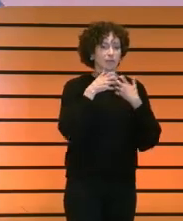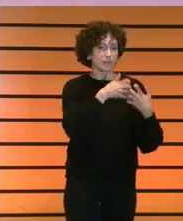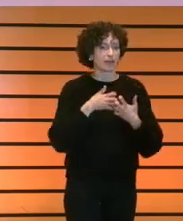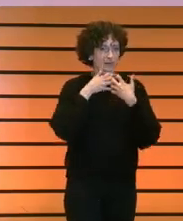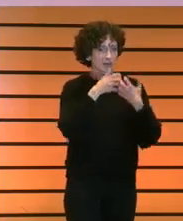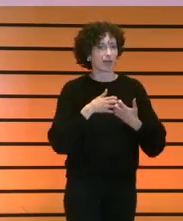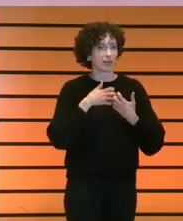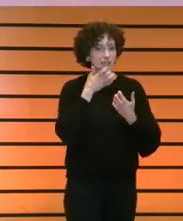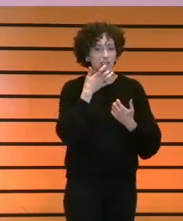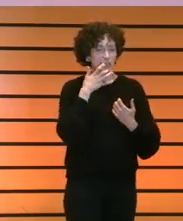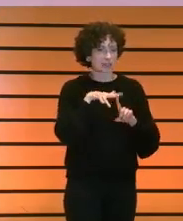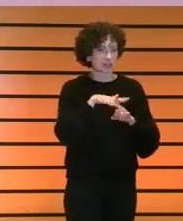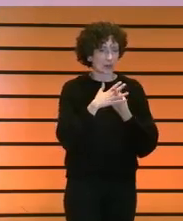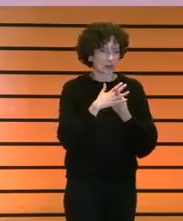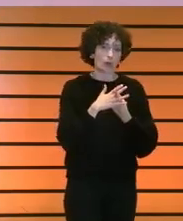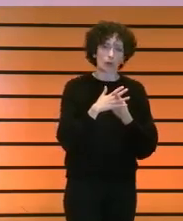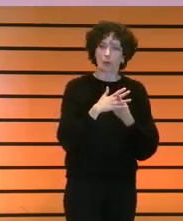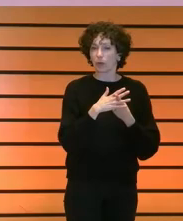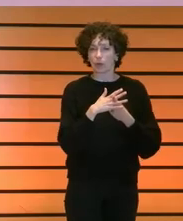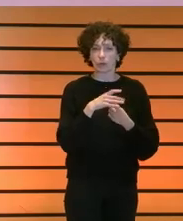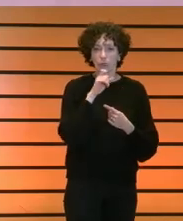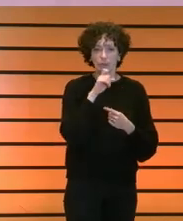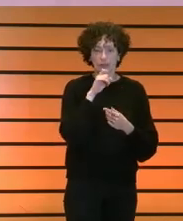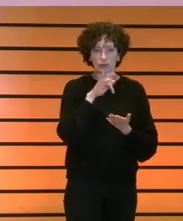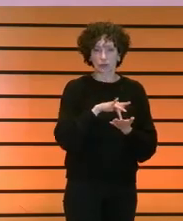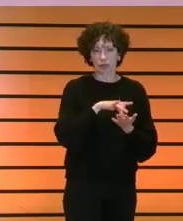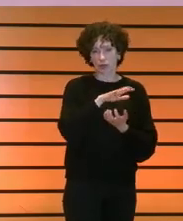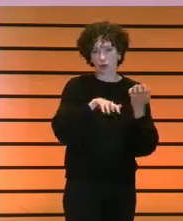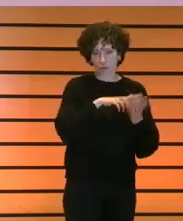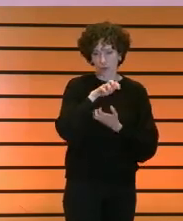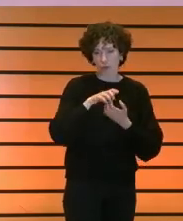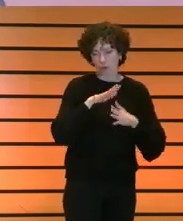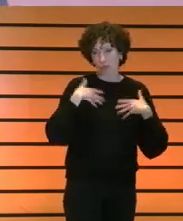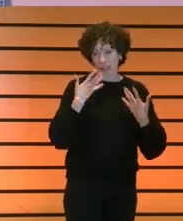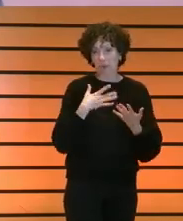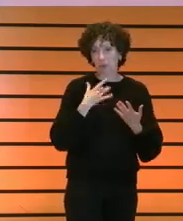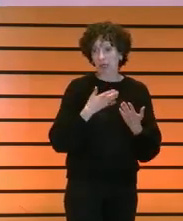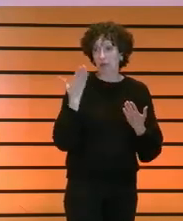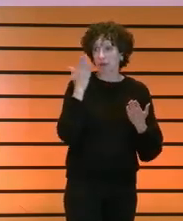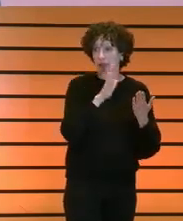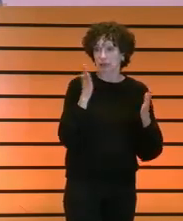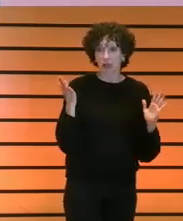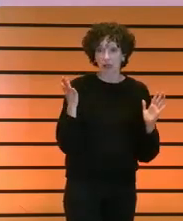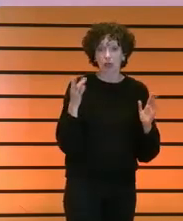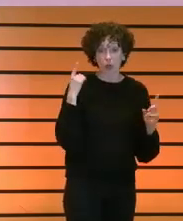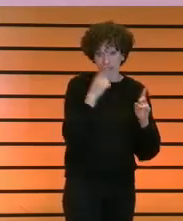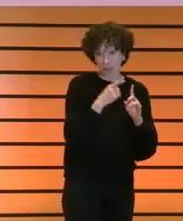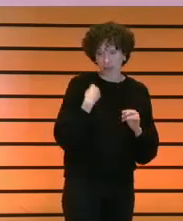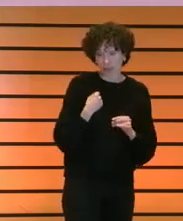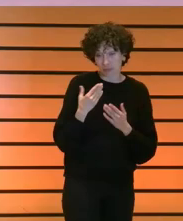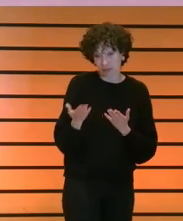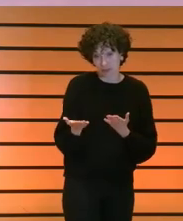tenso a nivel relaciones internacionales, ¿no? Incluso con conflictos y demás. Pero tenía ese propósito, pero bueno, se